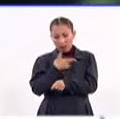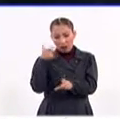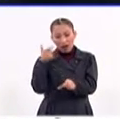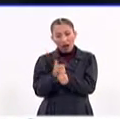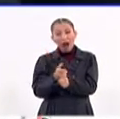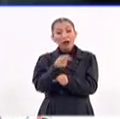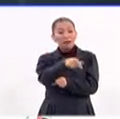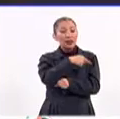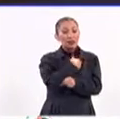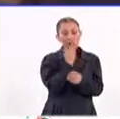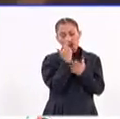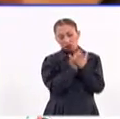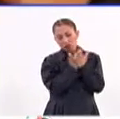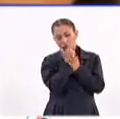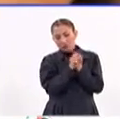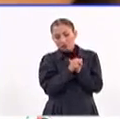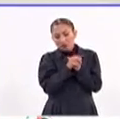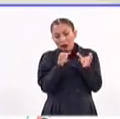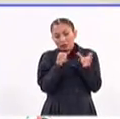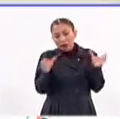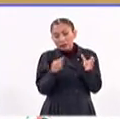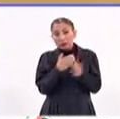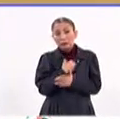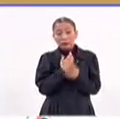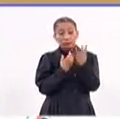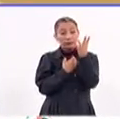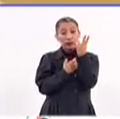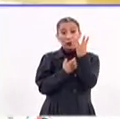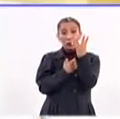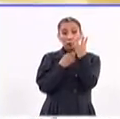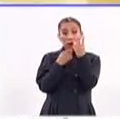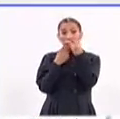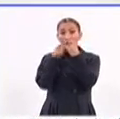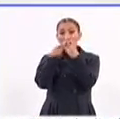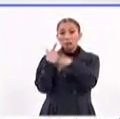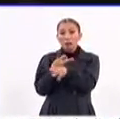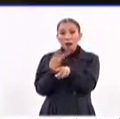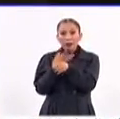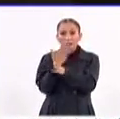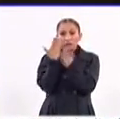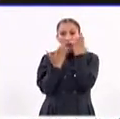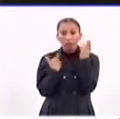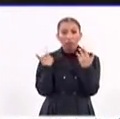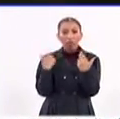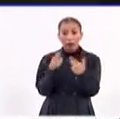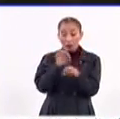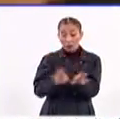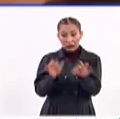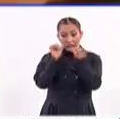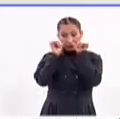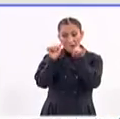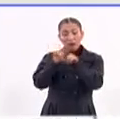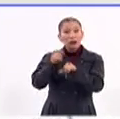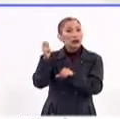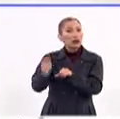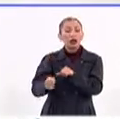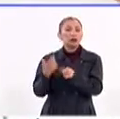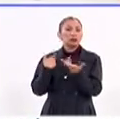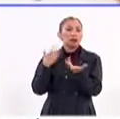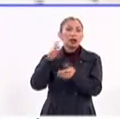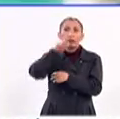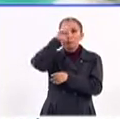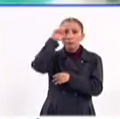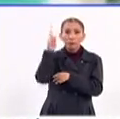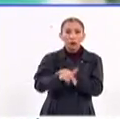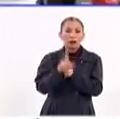presentan, mientras que la estadística crece a 3 de cada 4 en preparatoria. El tema es importante de atender debido a que representa una de